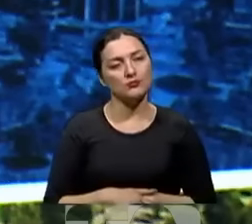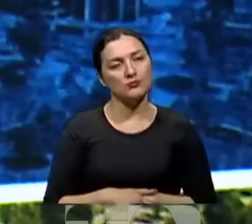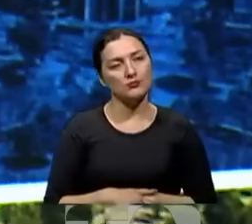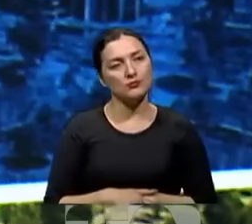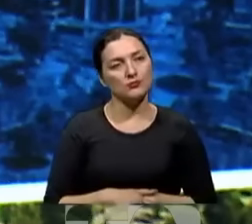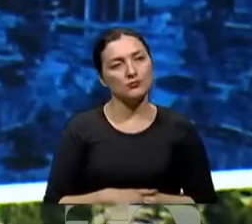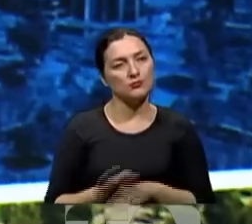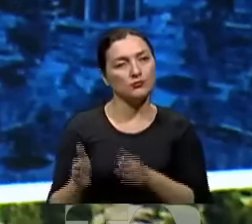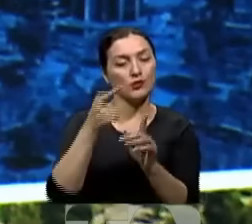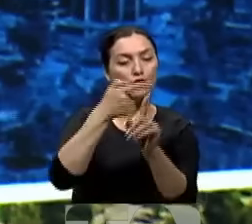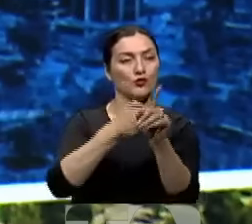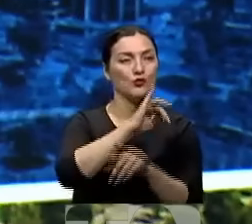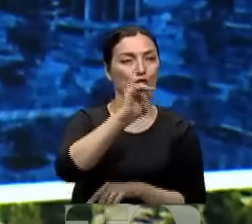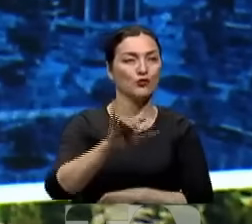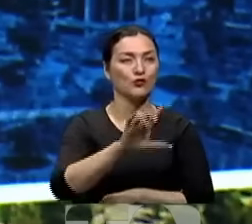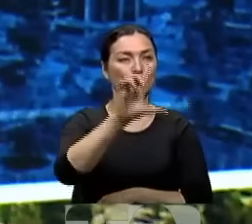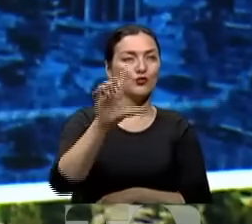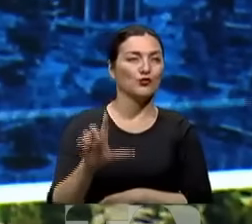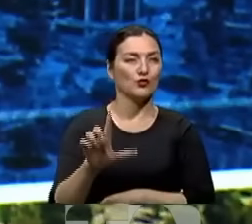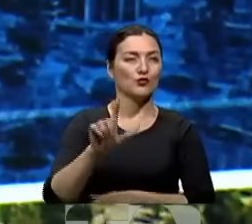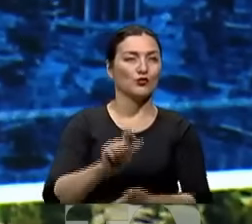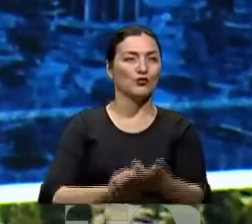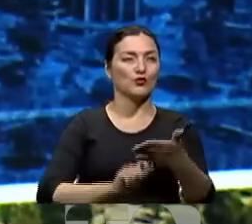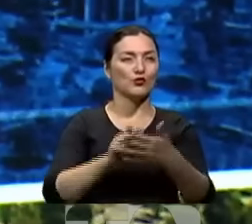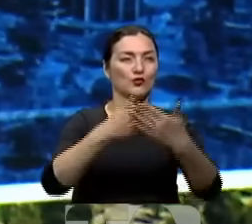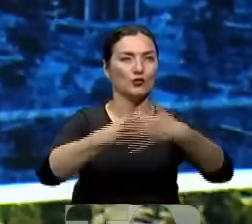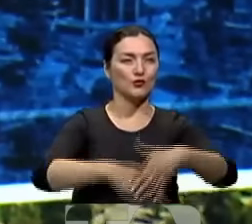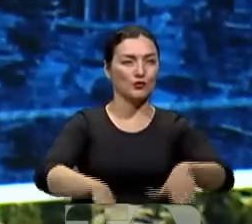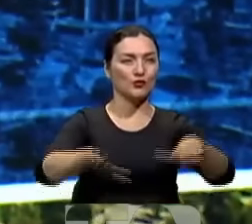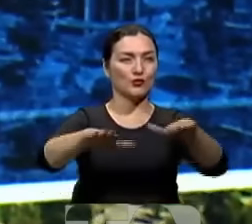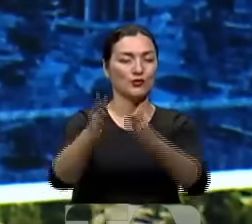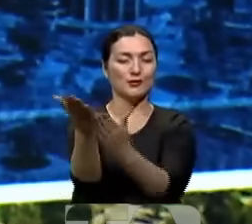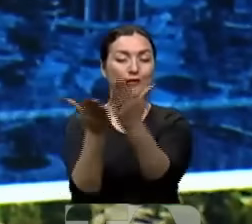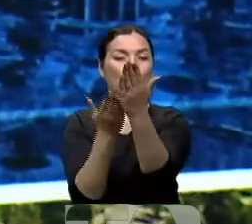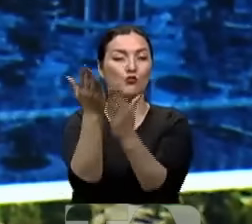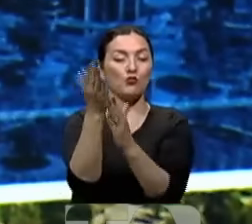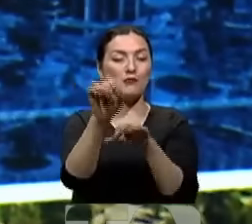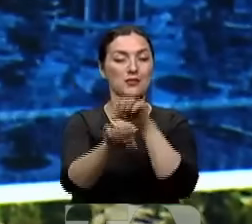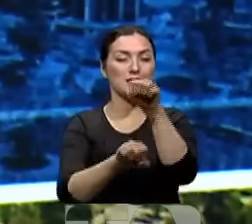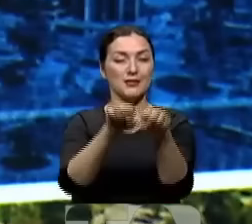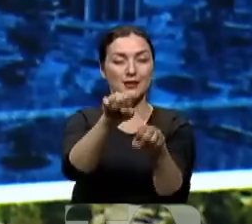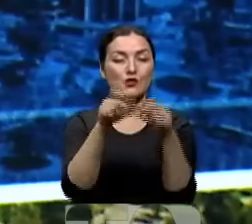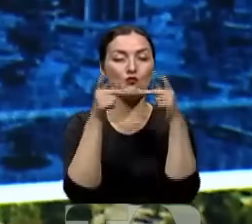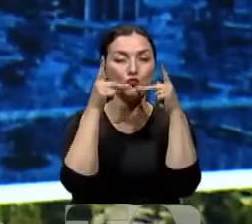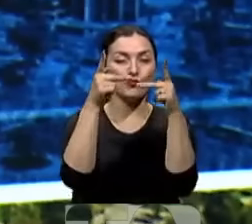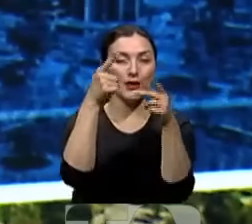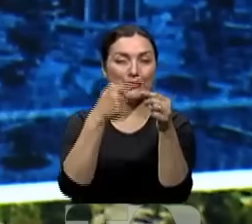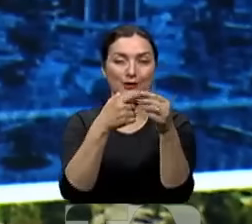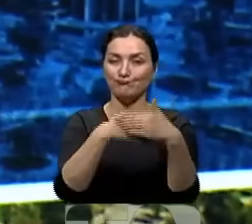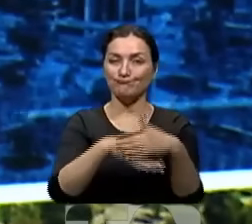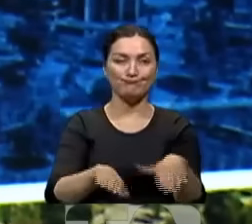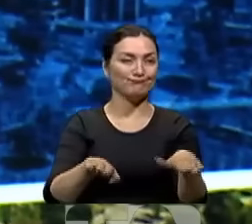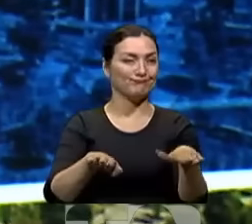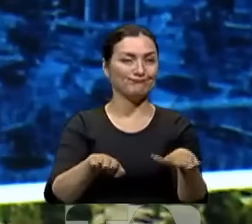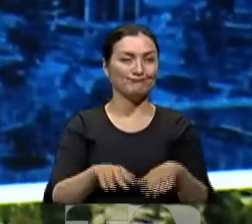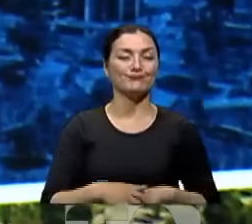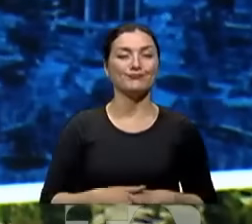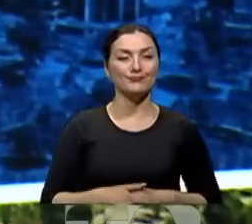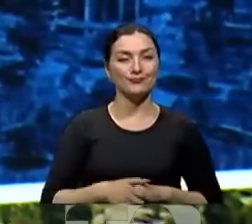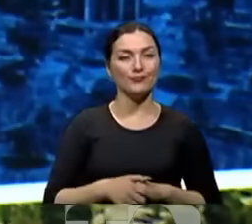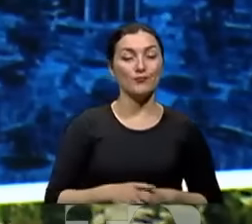Y en este mes de julio termina el contrato de prestación de servicio de la bicicleta pública para Quito. Las autoridades anunciaron que